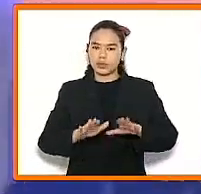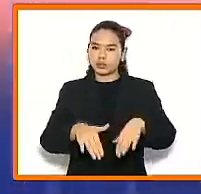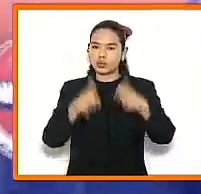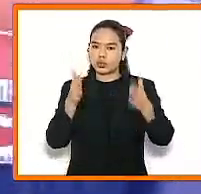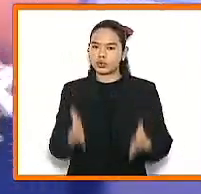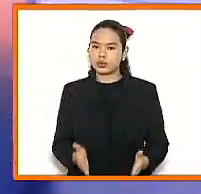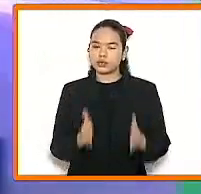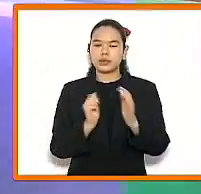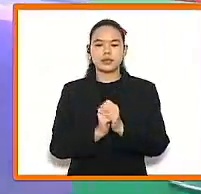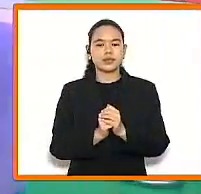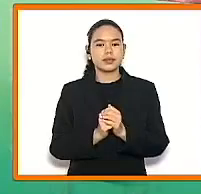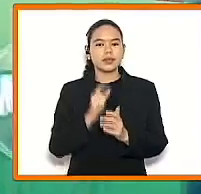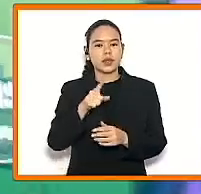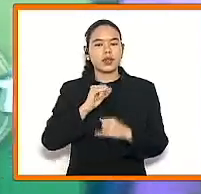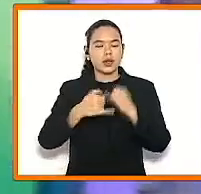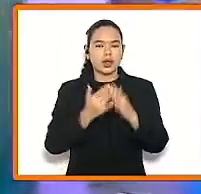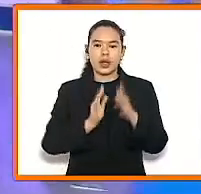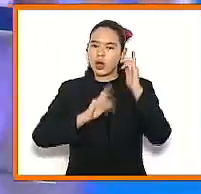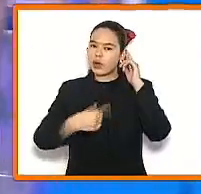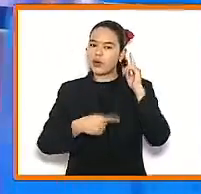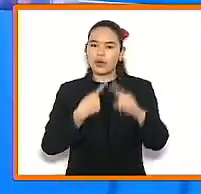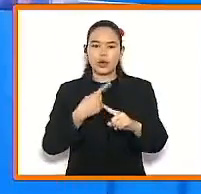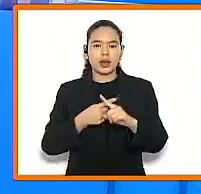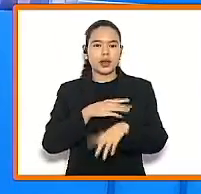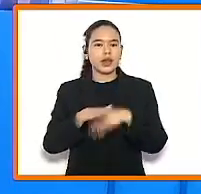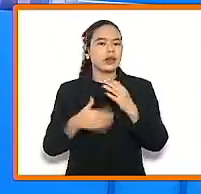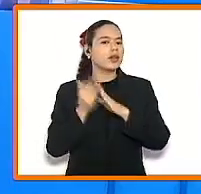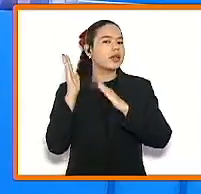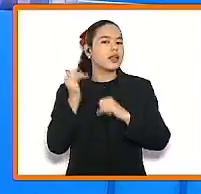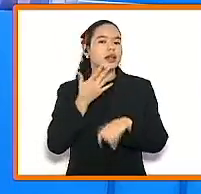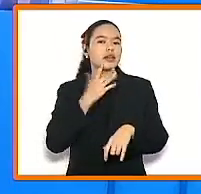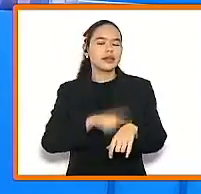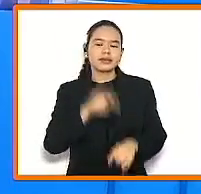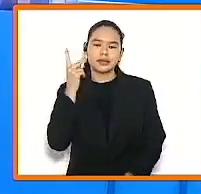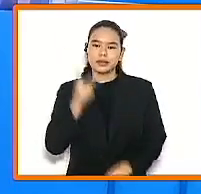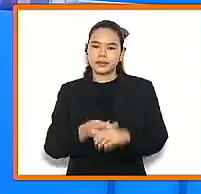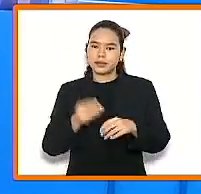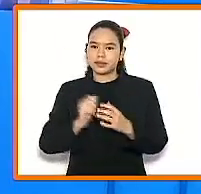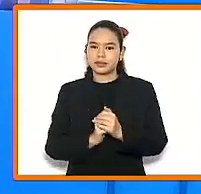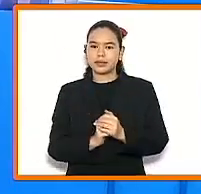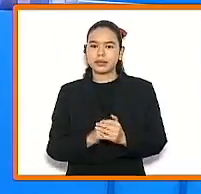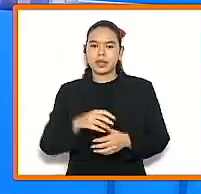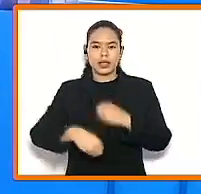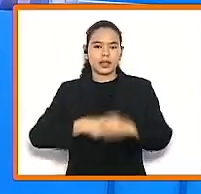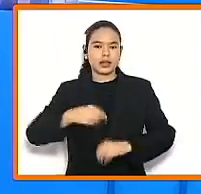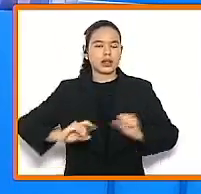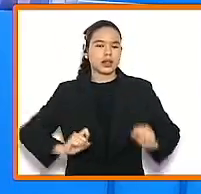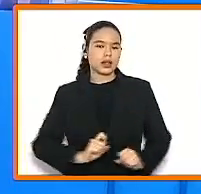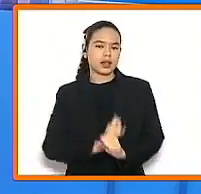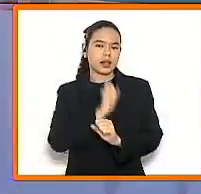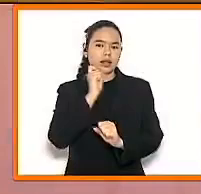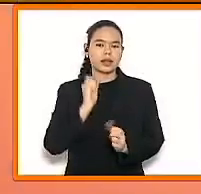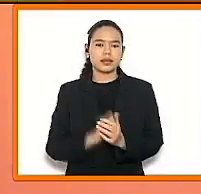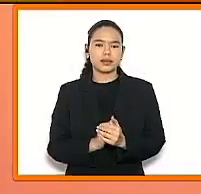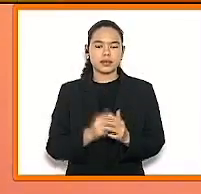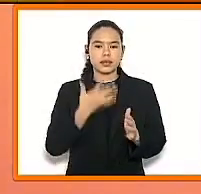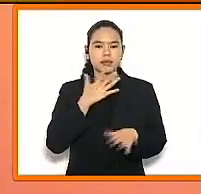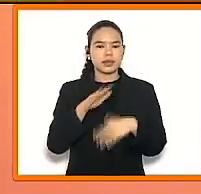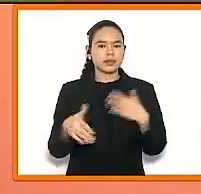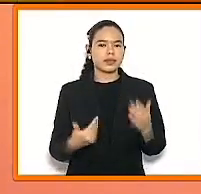Muchas felicidades. Y si sos jugador para Multi X, te deseo suerte porque vamos a conocer la esfera afortunada. Atento.